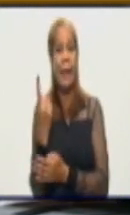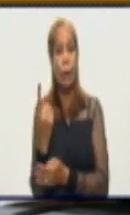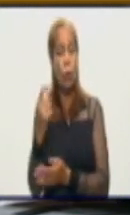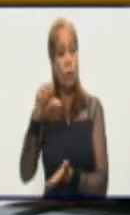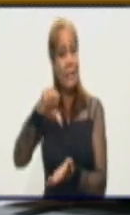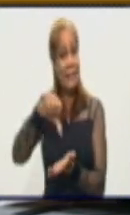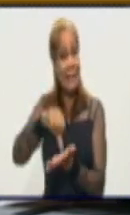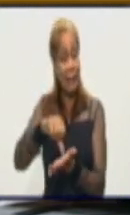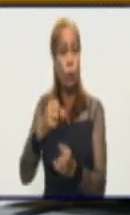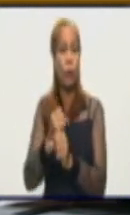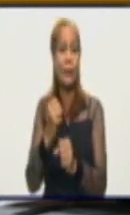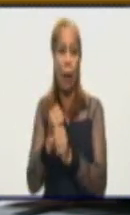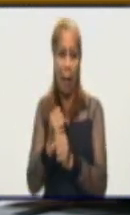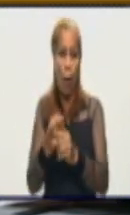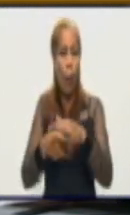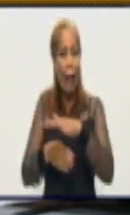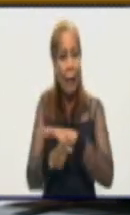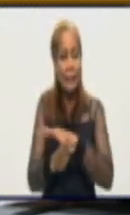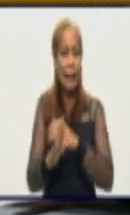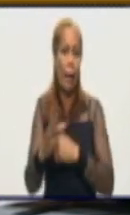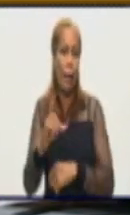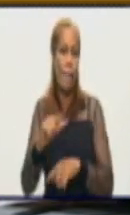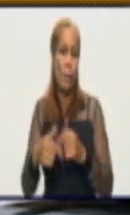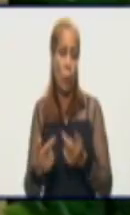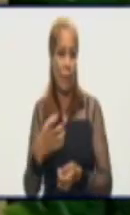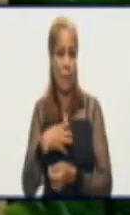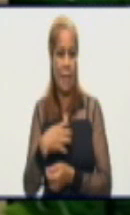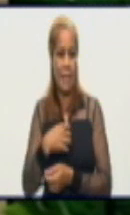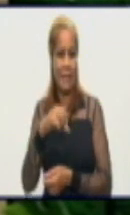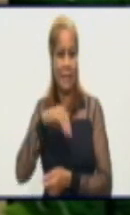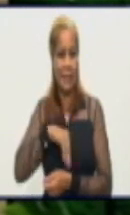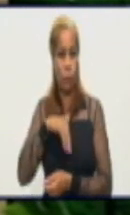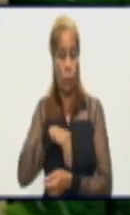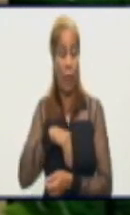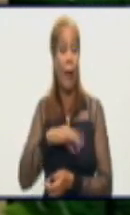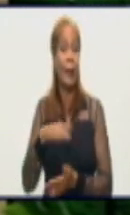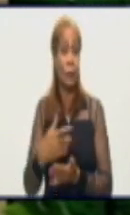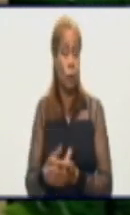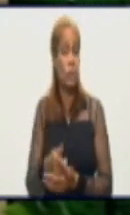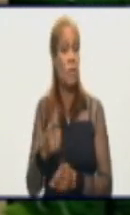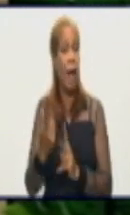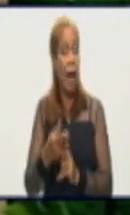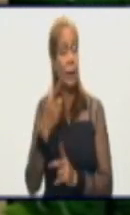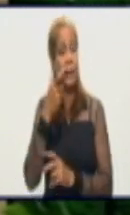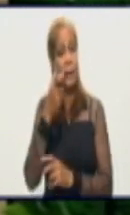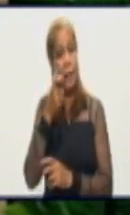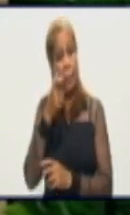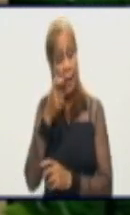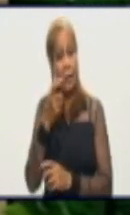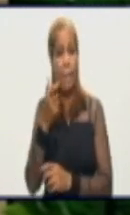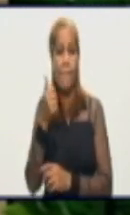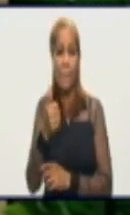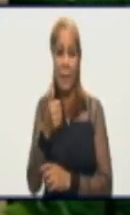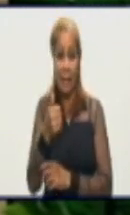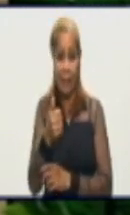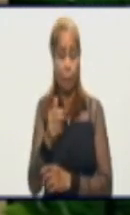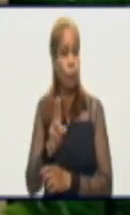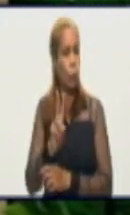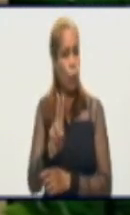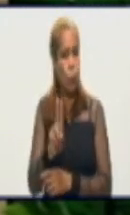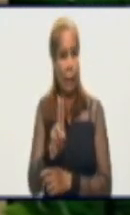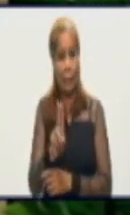exagerada, la transmisión en cada uno de los territorios. Y hay que tener en cuenta, doctora, en ese aspecto de transmisibilidad urgente o